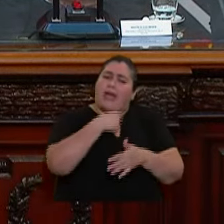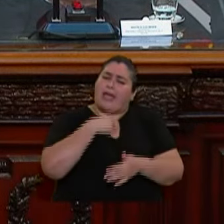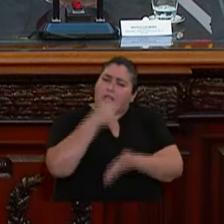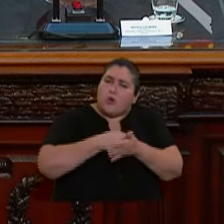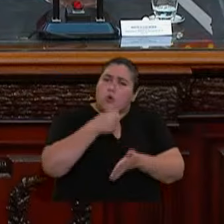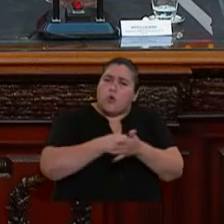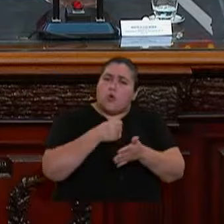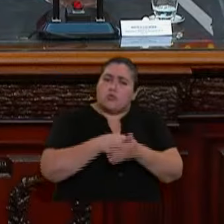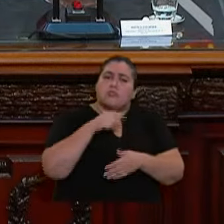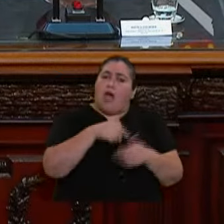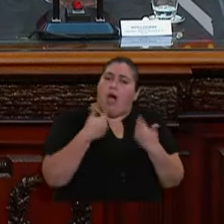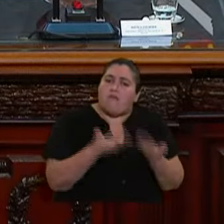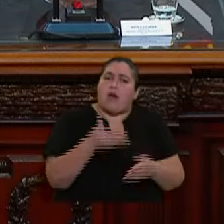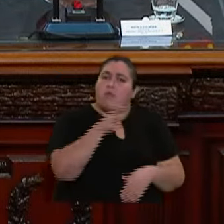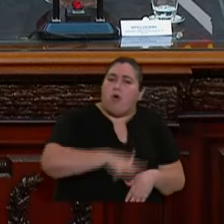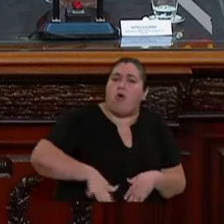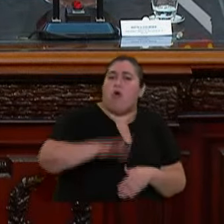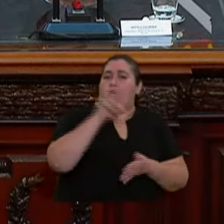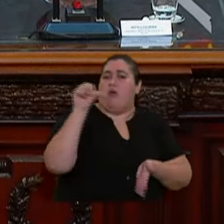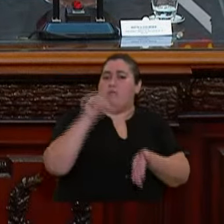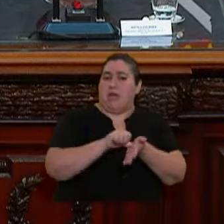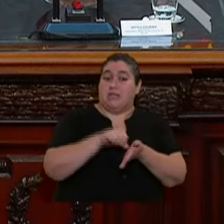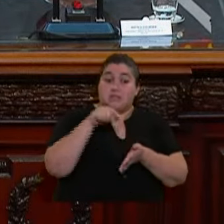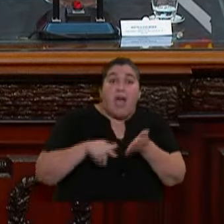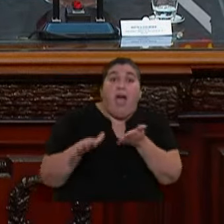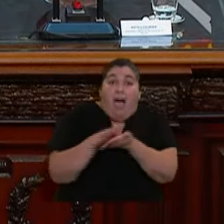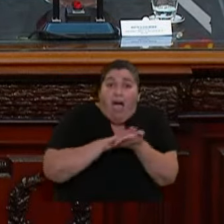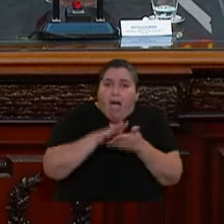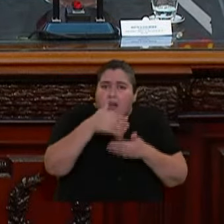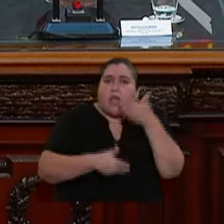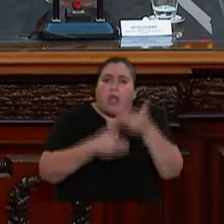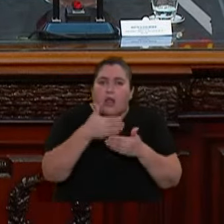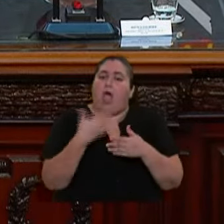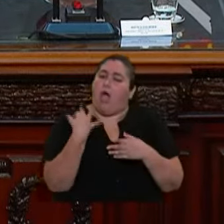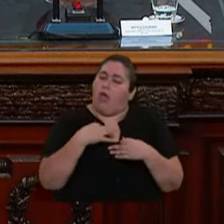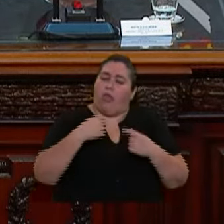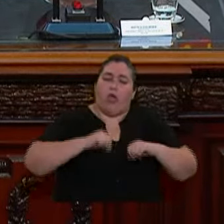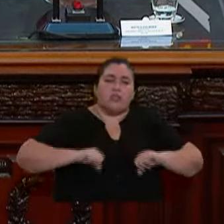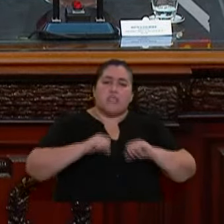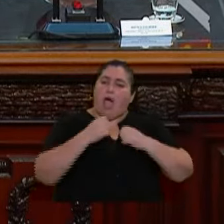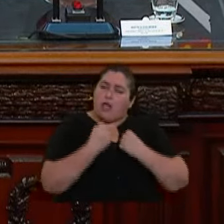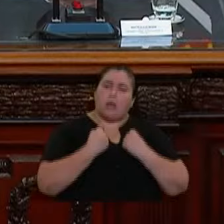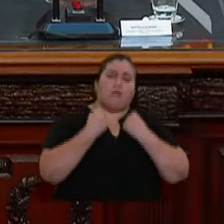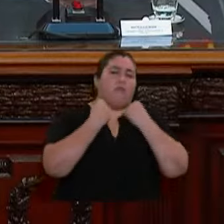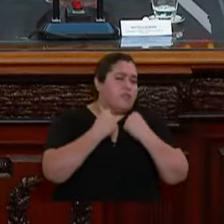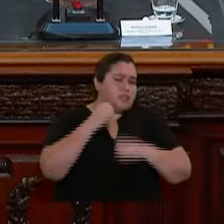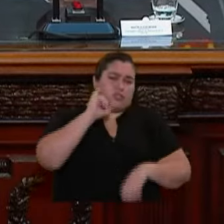en beneficio de la nación, porque arreglar este país requiere de enormes sacrificios.